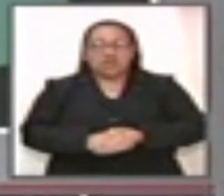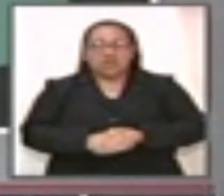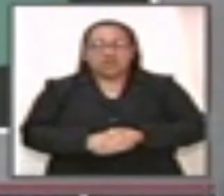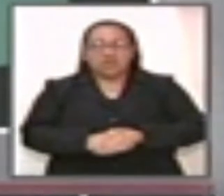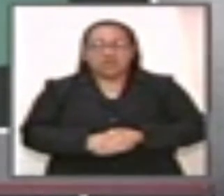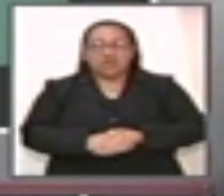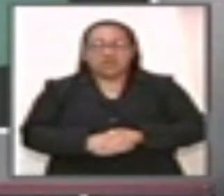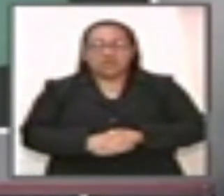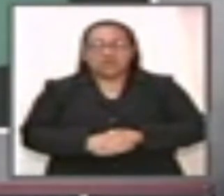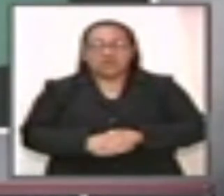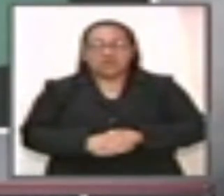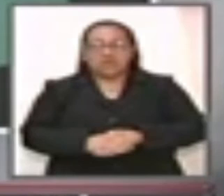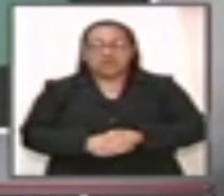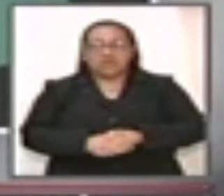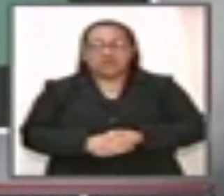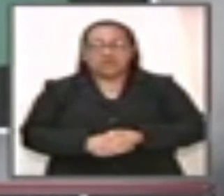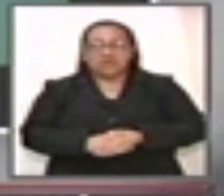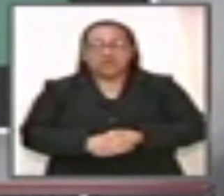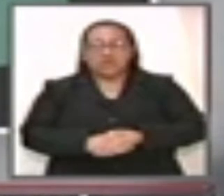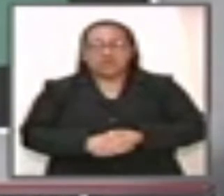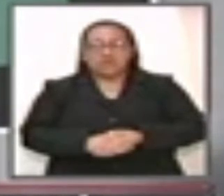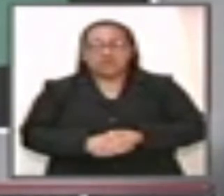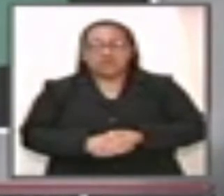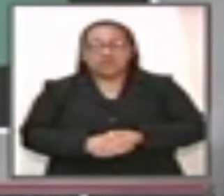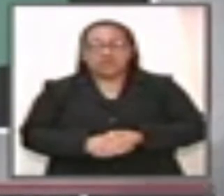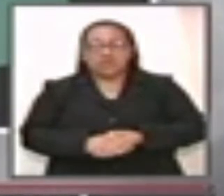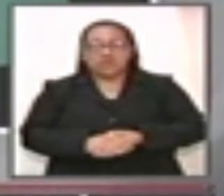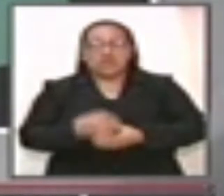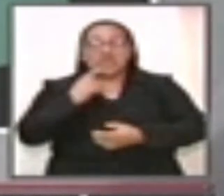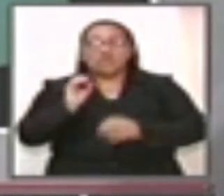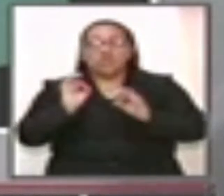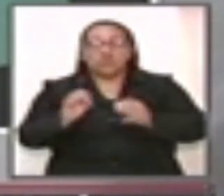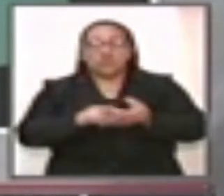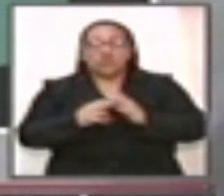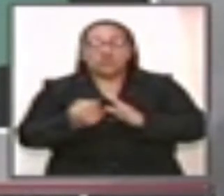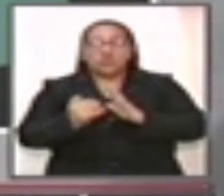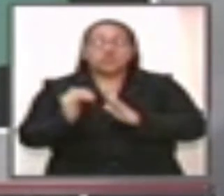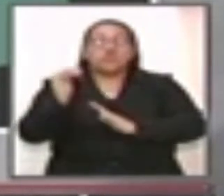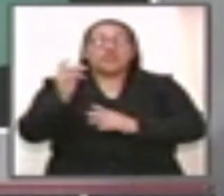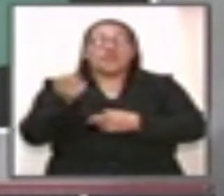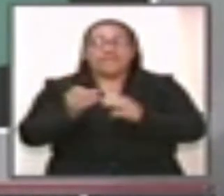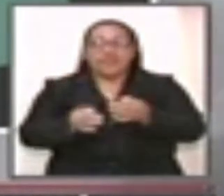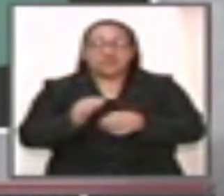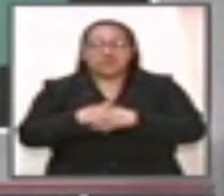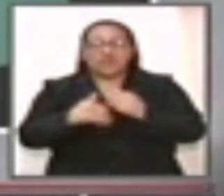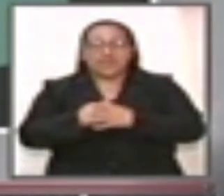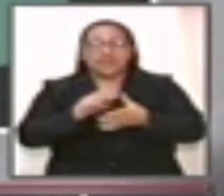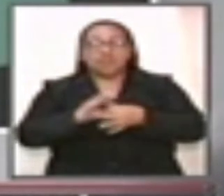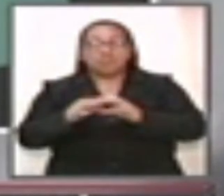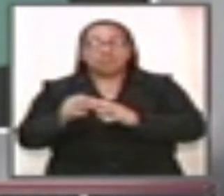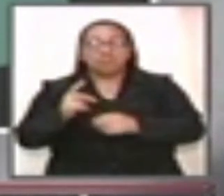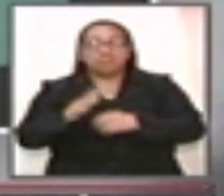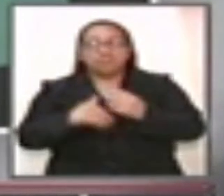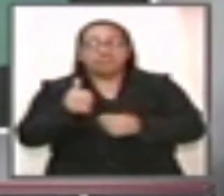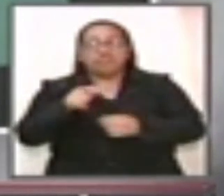Ciencias Aplicadas. Y lo que hemos logrado es justamente subir el precio en toda la cadena de